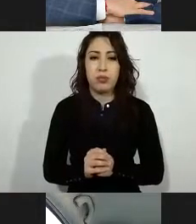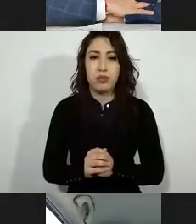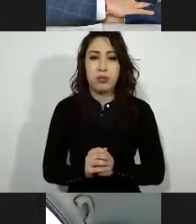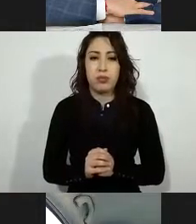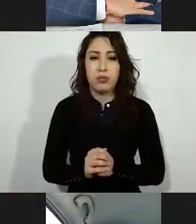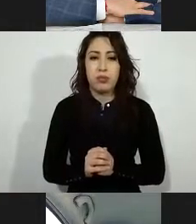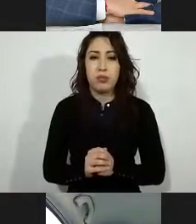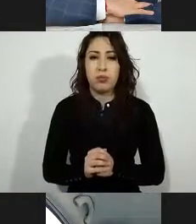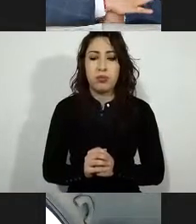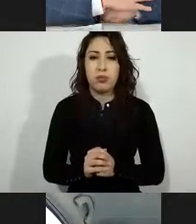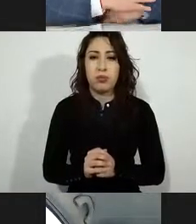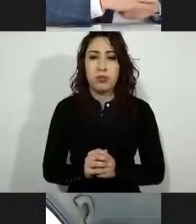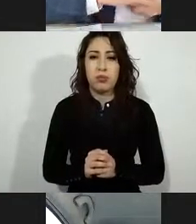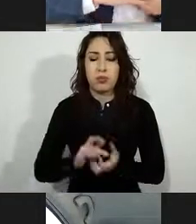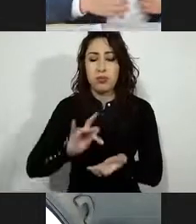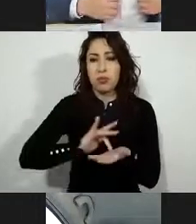Gracias.